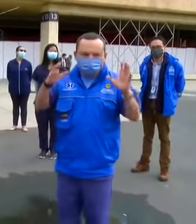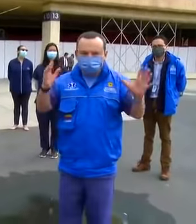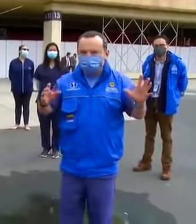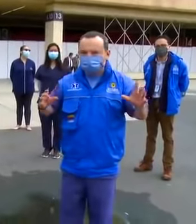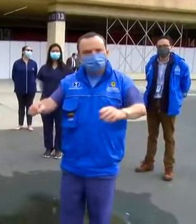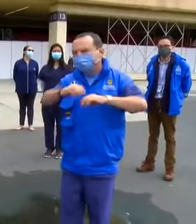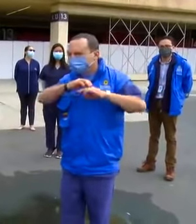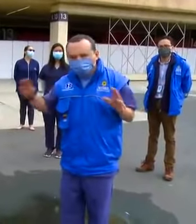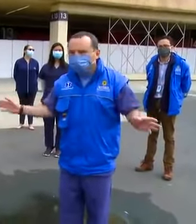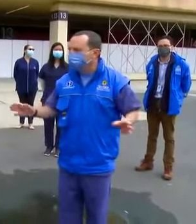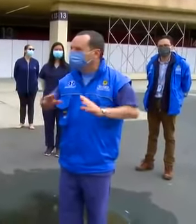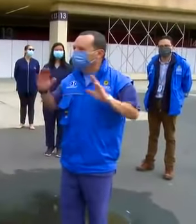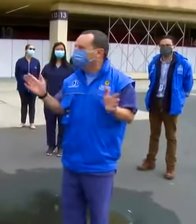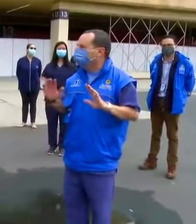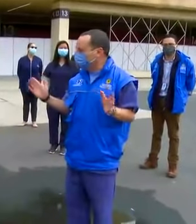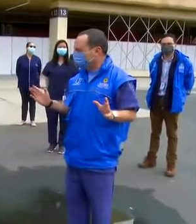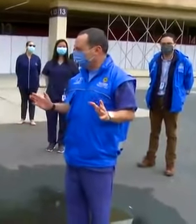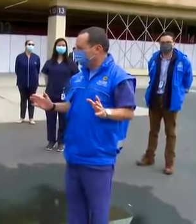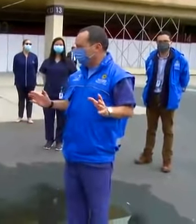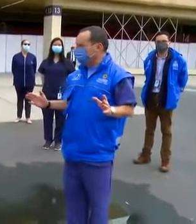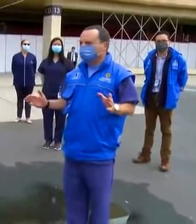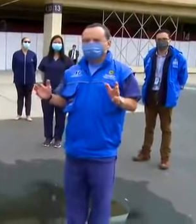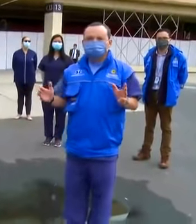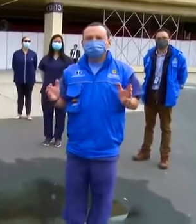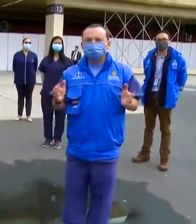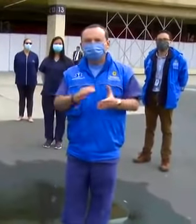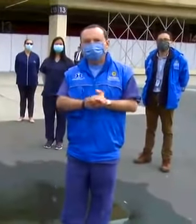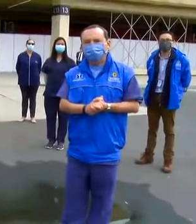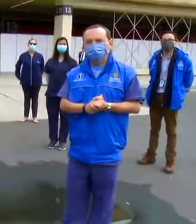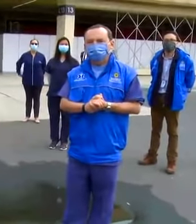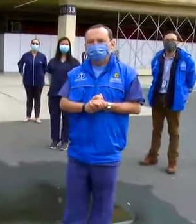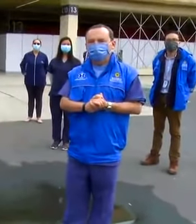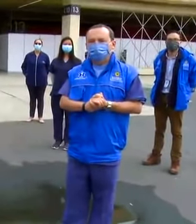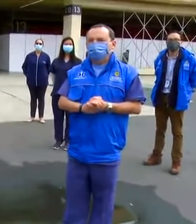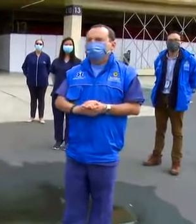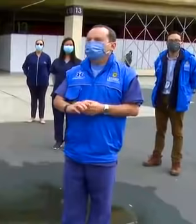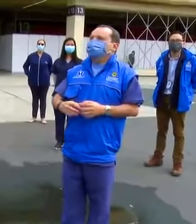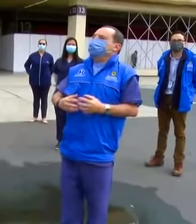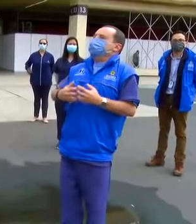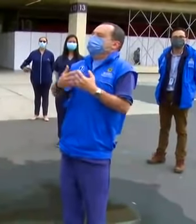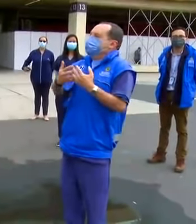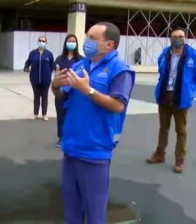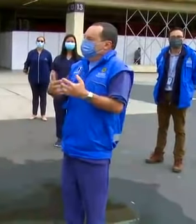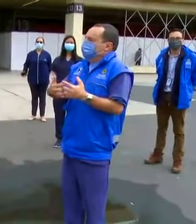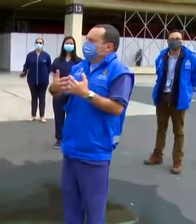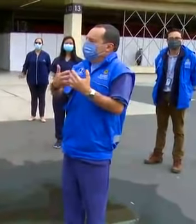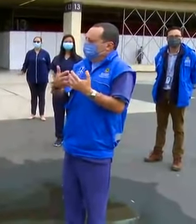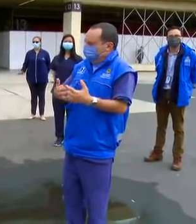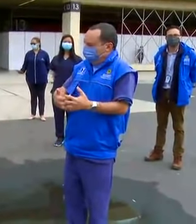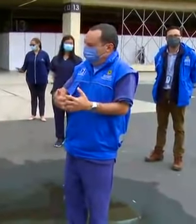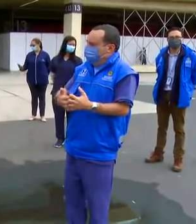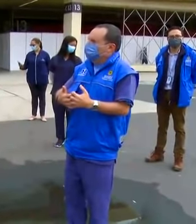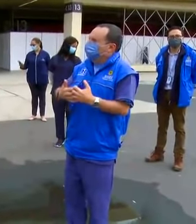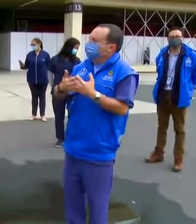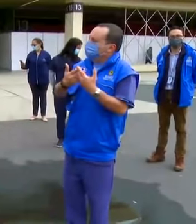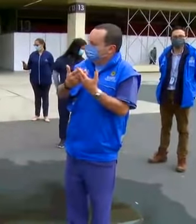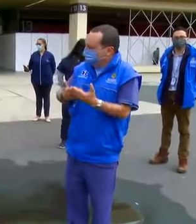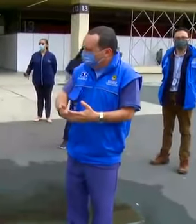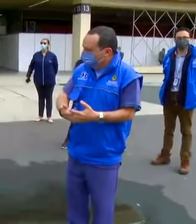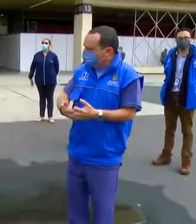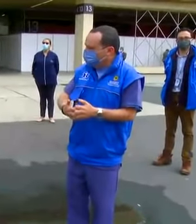intensivos. No es acá, es en todo el mundo. No ha habido un solo país que no tenga ese reto enorme. Entonces, mientras Bogotá ha